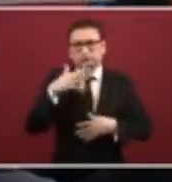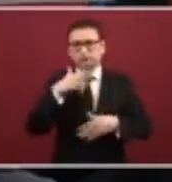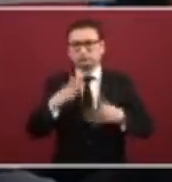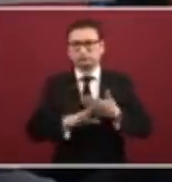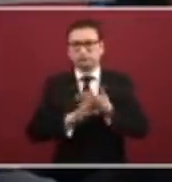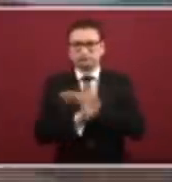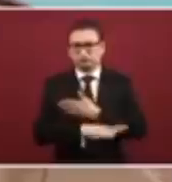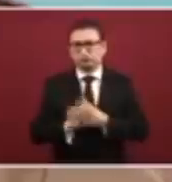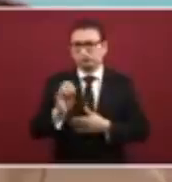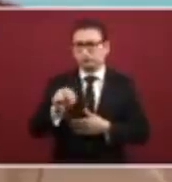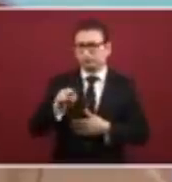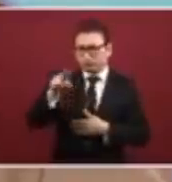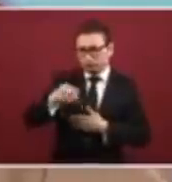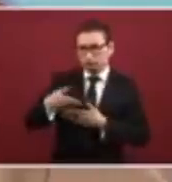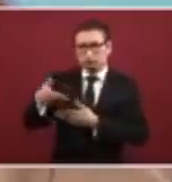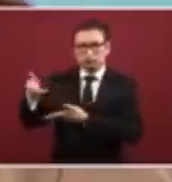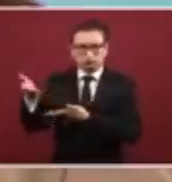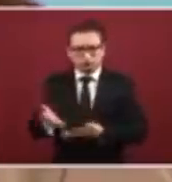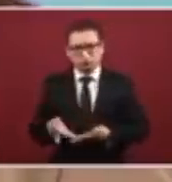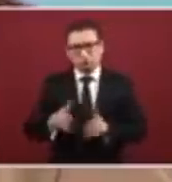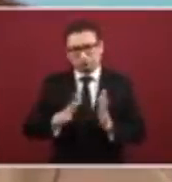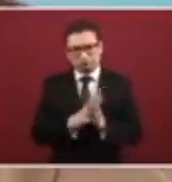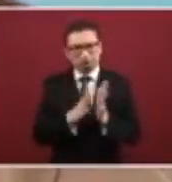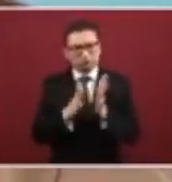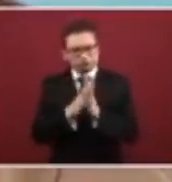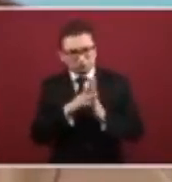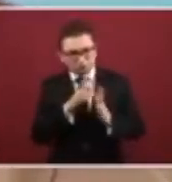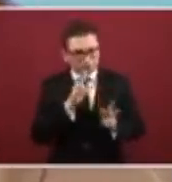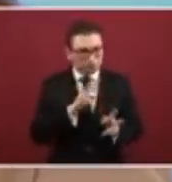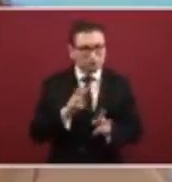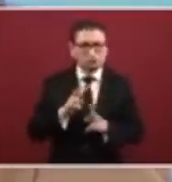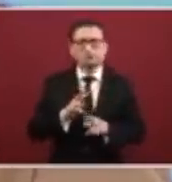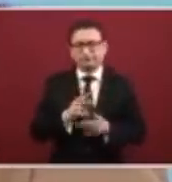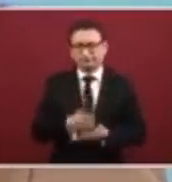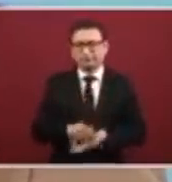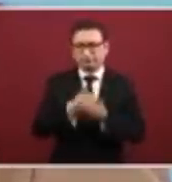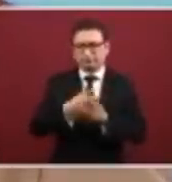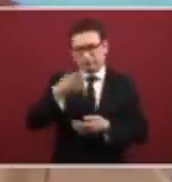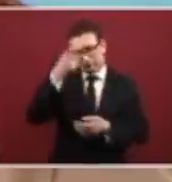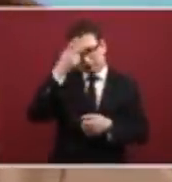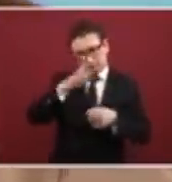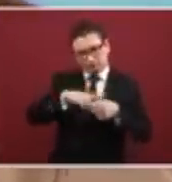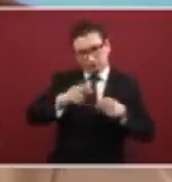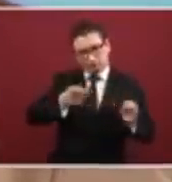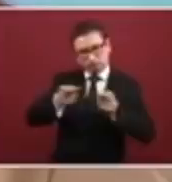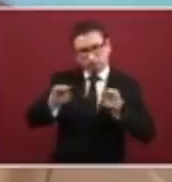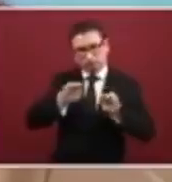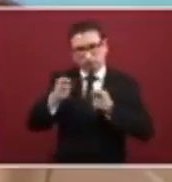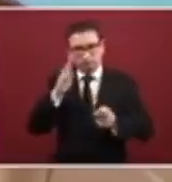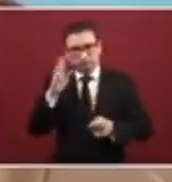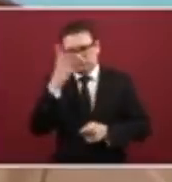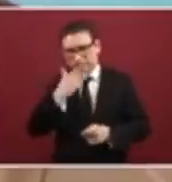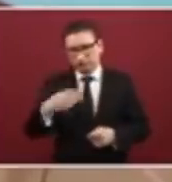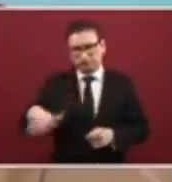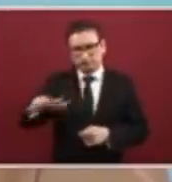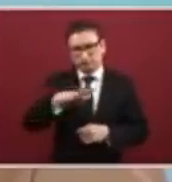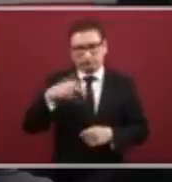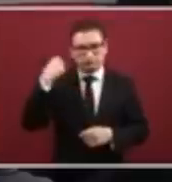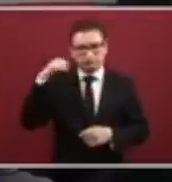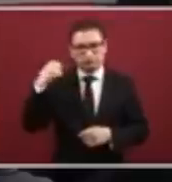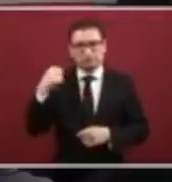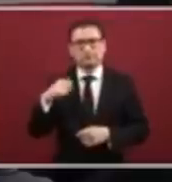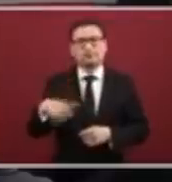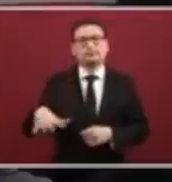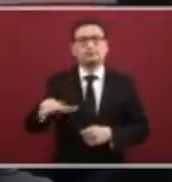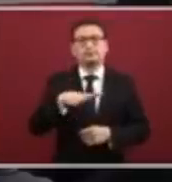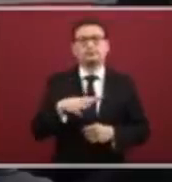la ONU. La dirección del proyecto tendrá su sede en Villahermosa, Tabasco, buscando